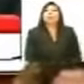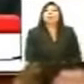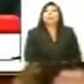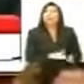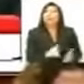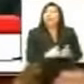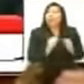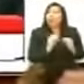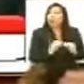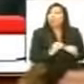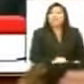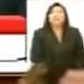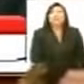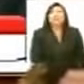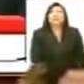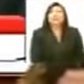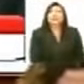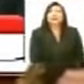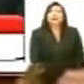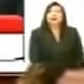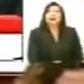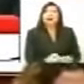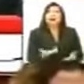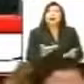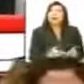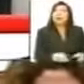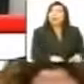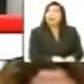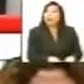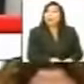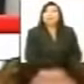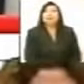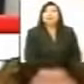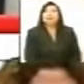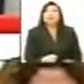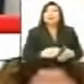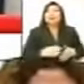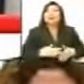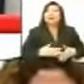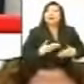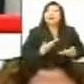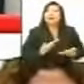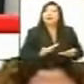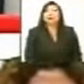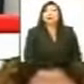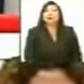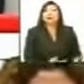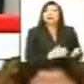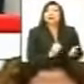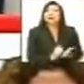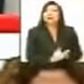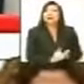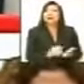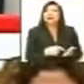aporte, ofrecemos nuestra experiencia en esta materia y le agradecemos a esta instancia la posibilidad también de participar. Reiteramos